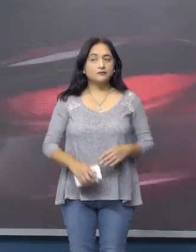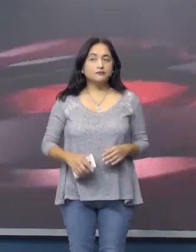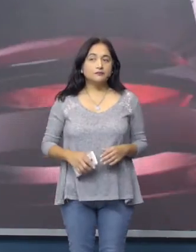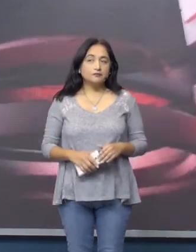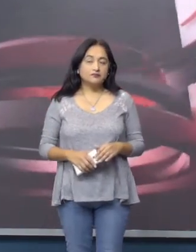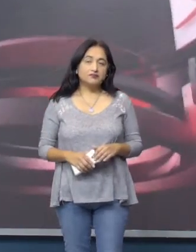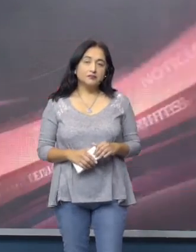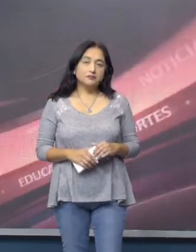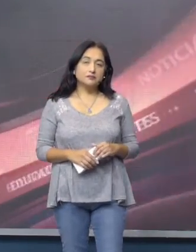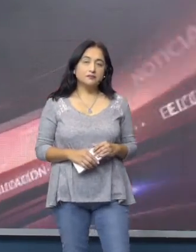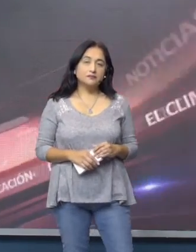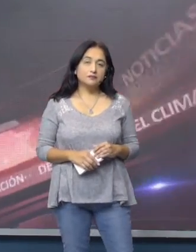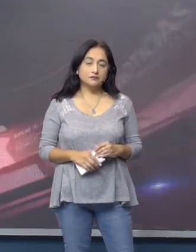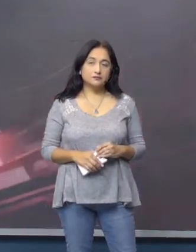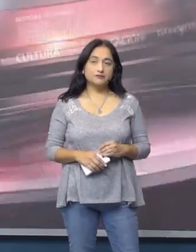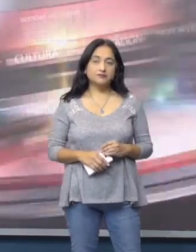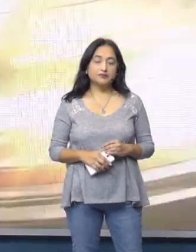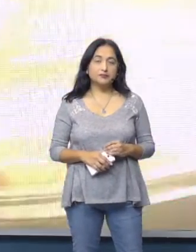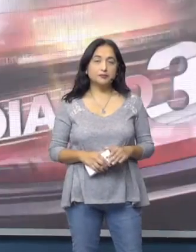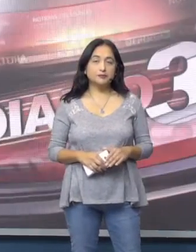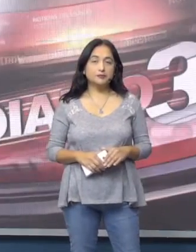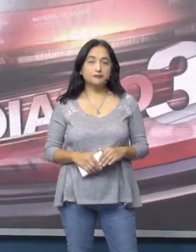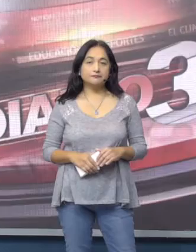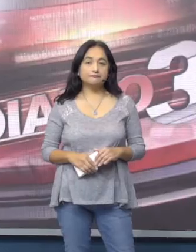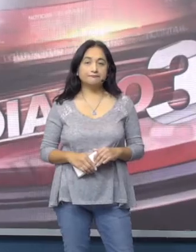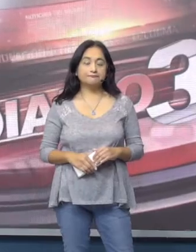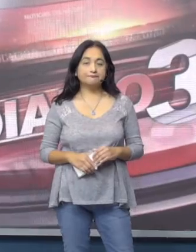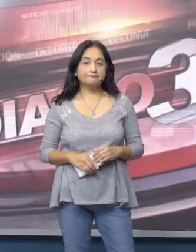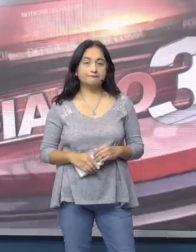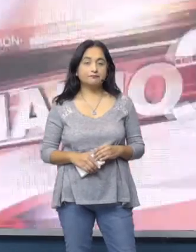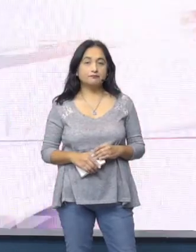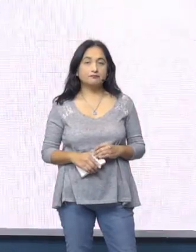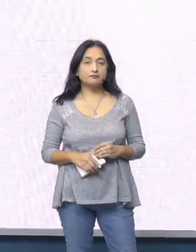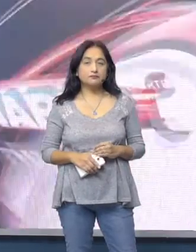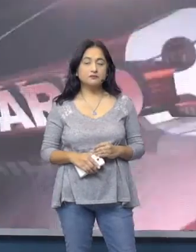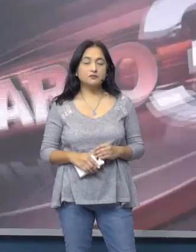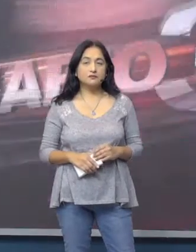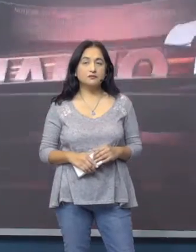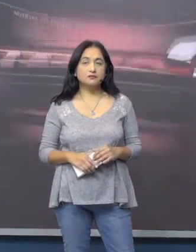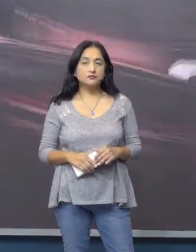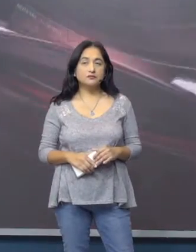los edificios escolares estén en condiciones,